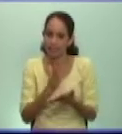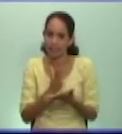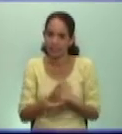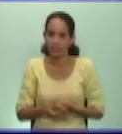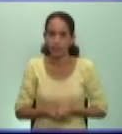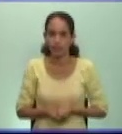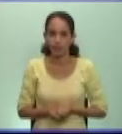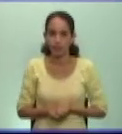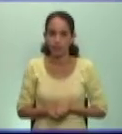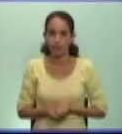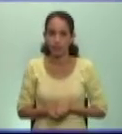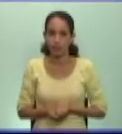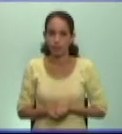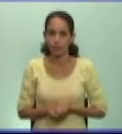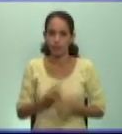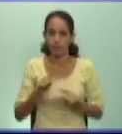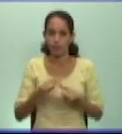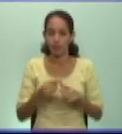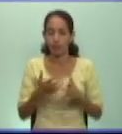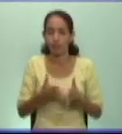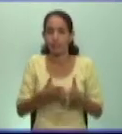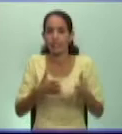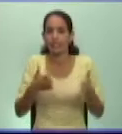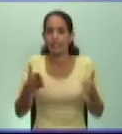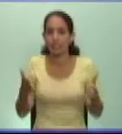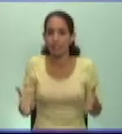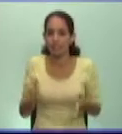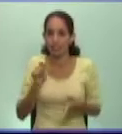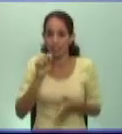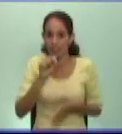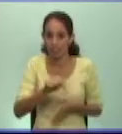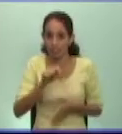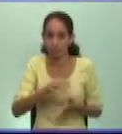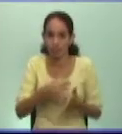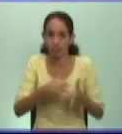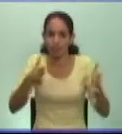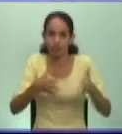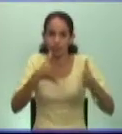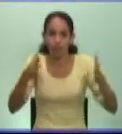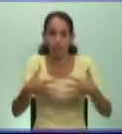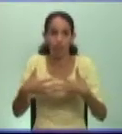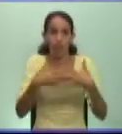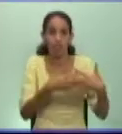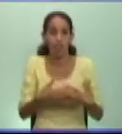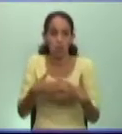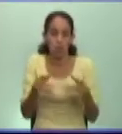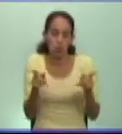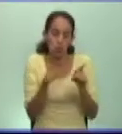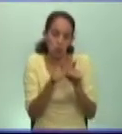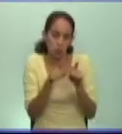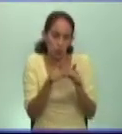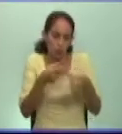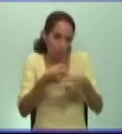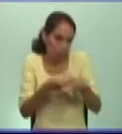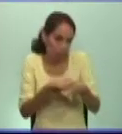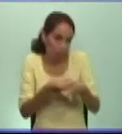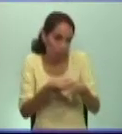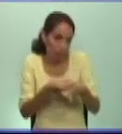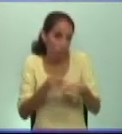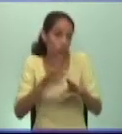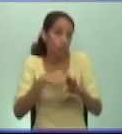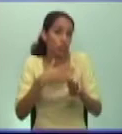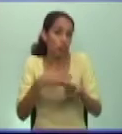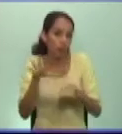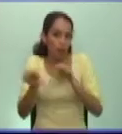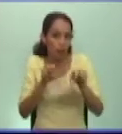territorio norteamericano se engrandeciera desde el punto de vista territorial, algo muy necesitado por el despegue económico que